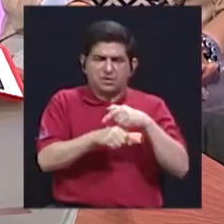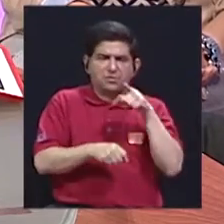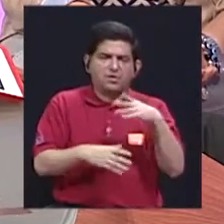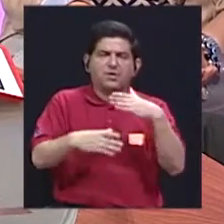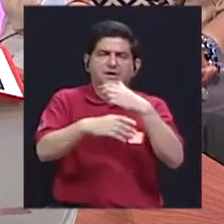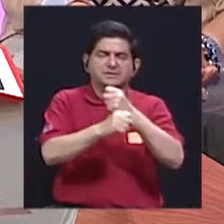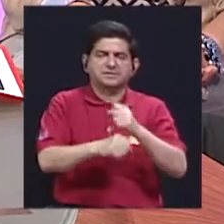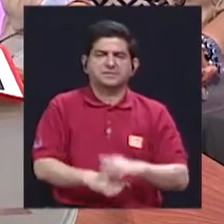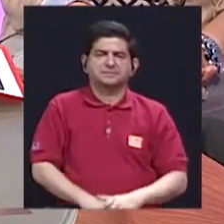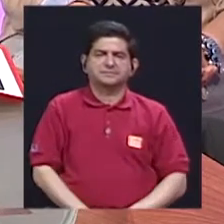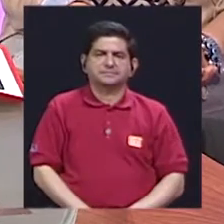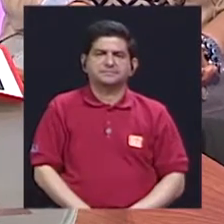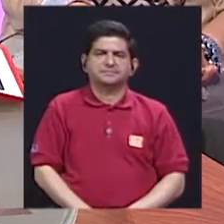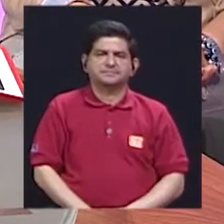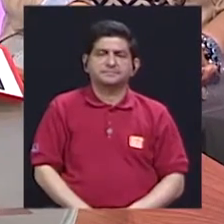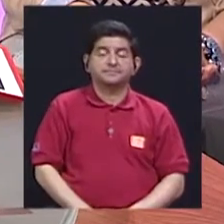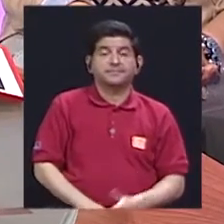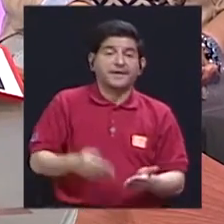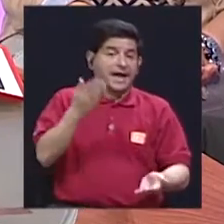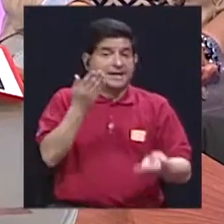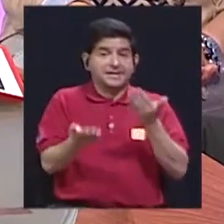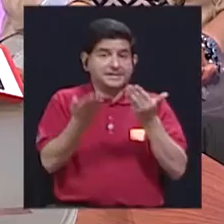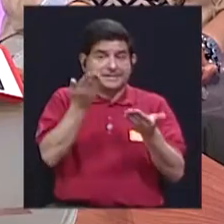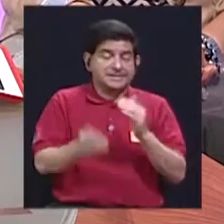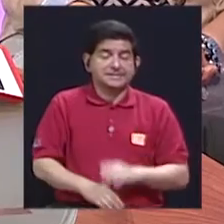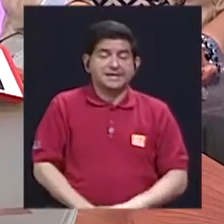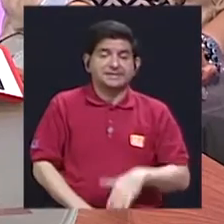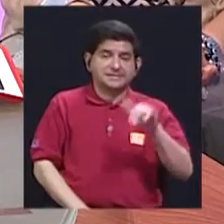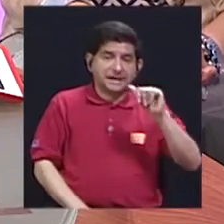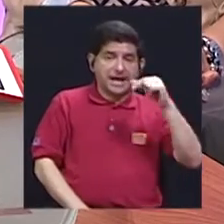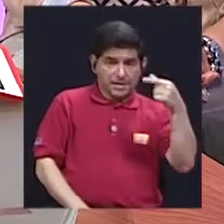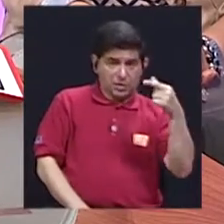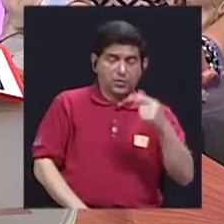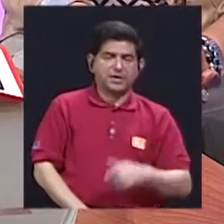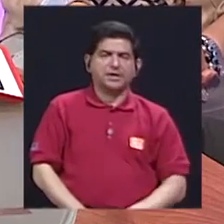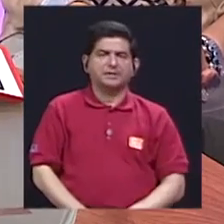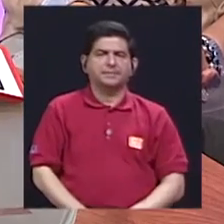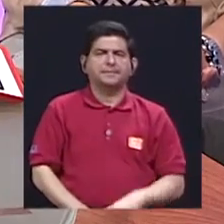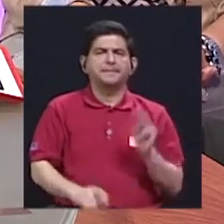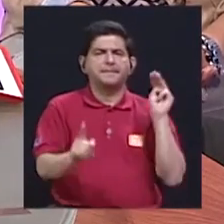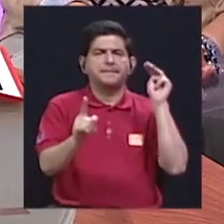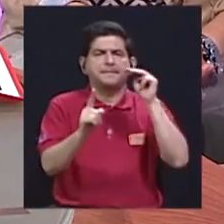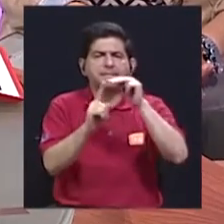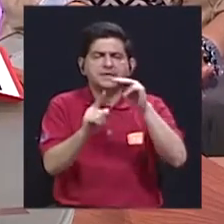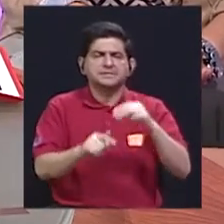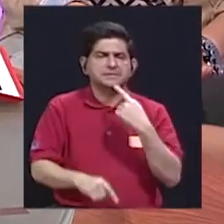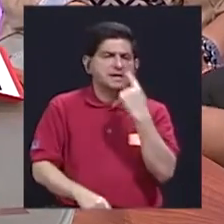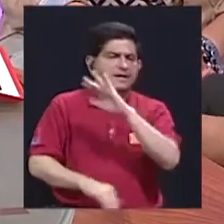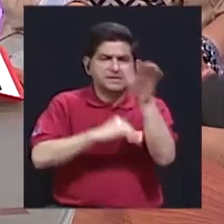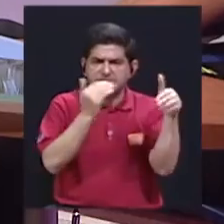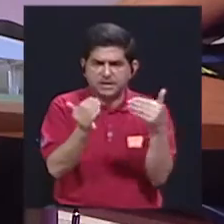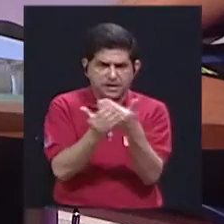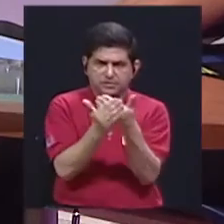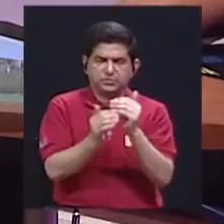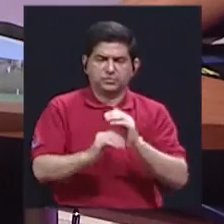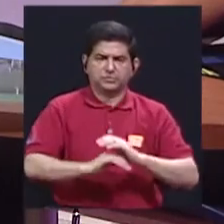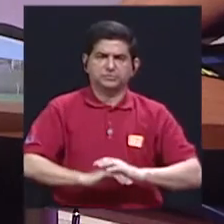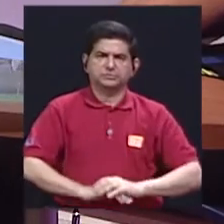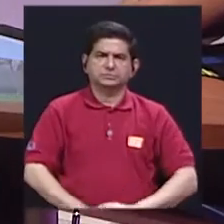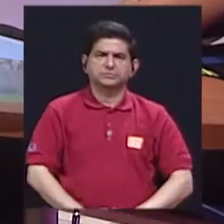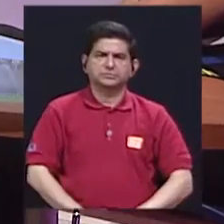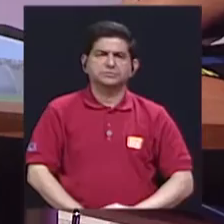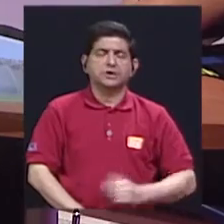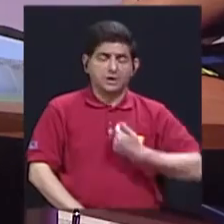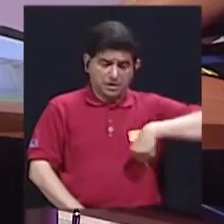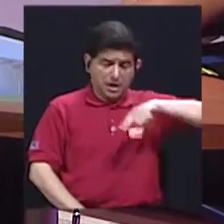realizando tal vez esté a nación a gloria bueno el mensaje que le puedo dar a todos verdad es que